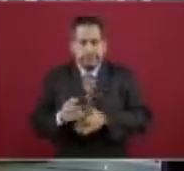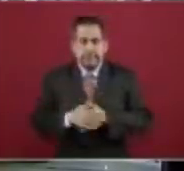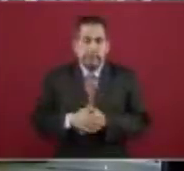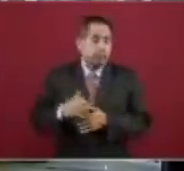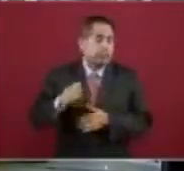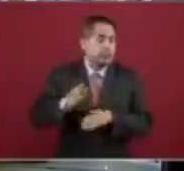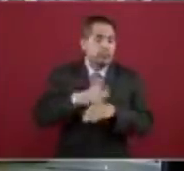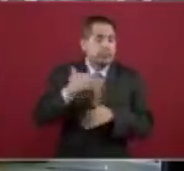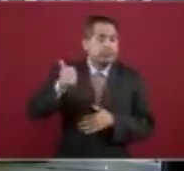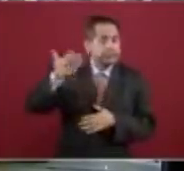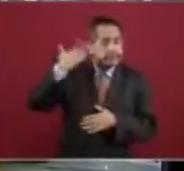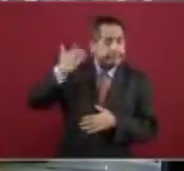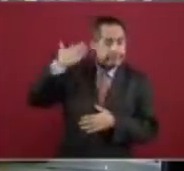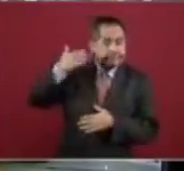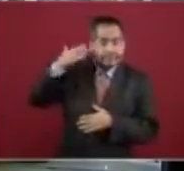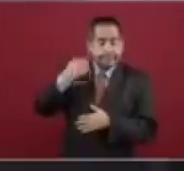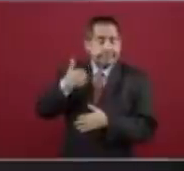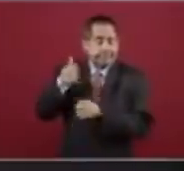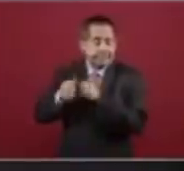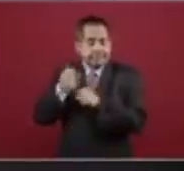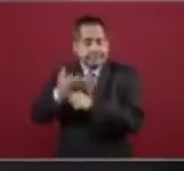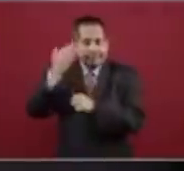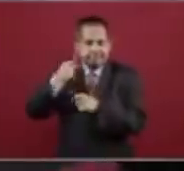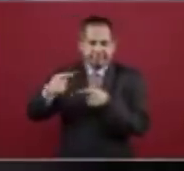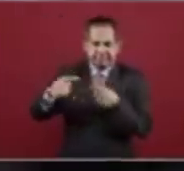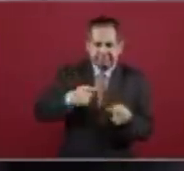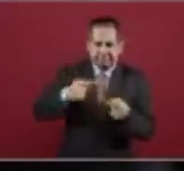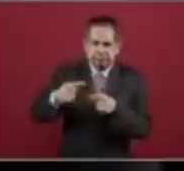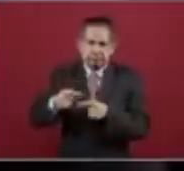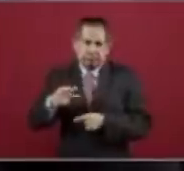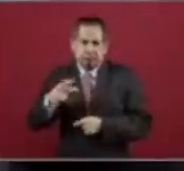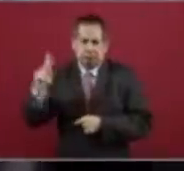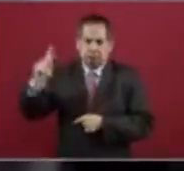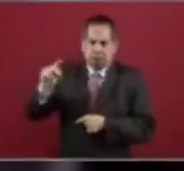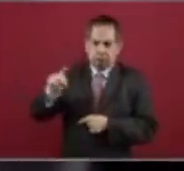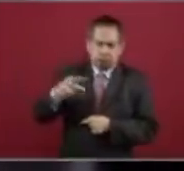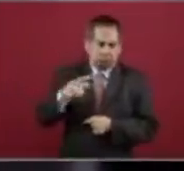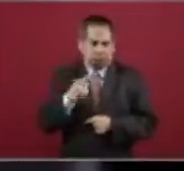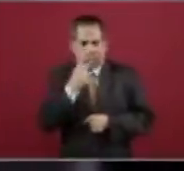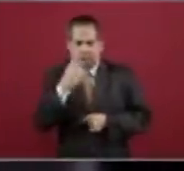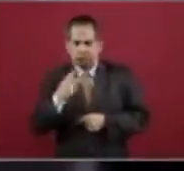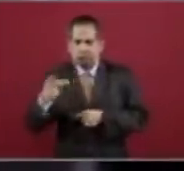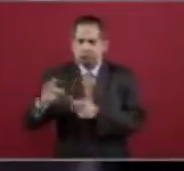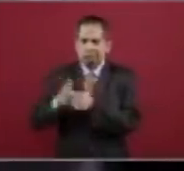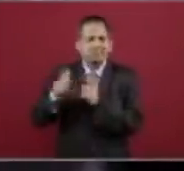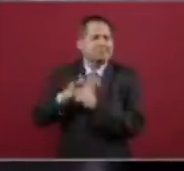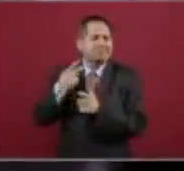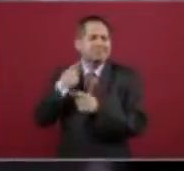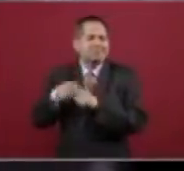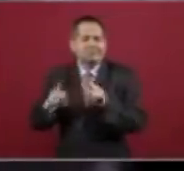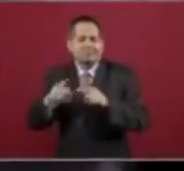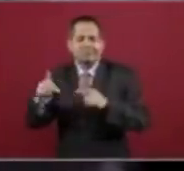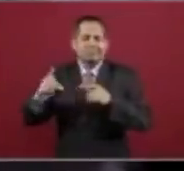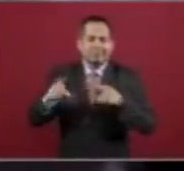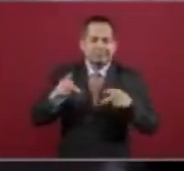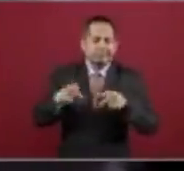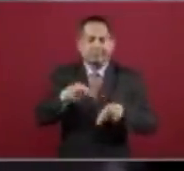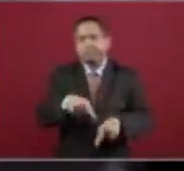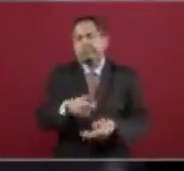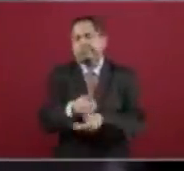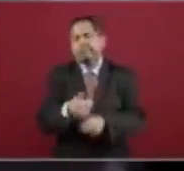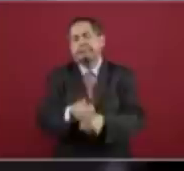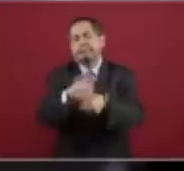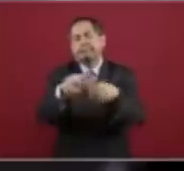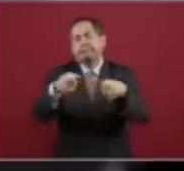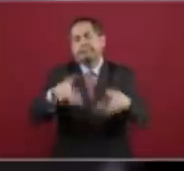sexenios anteriores incluso hubo algunas disputas, porque pues como eran de partidos diferentes, y pues el bosque sí sufrió